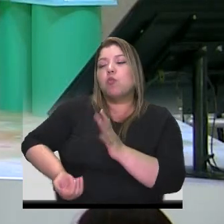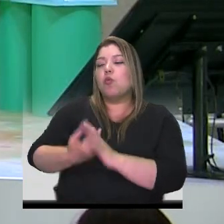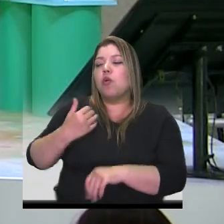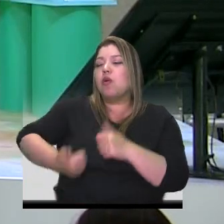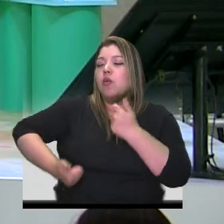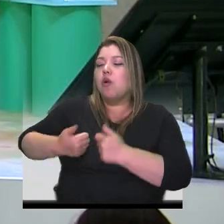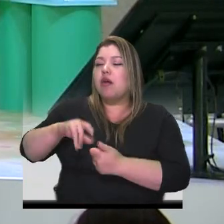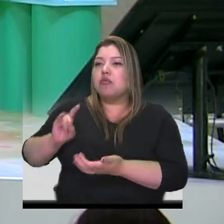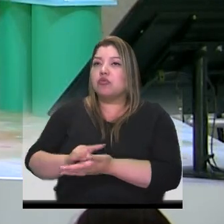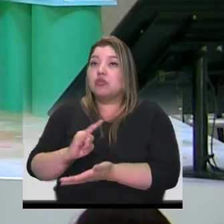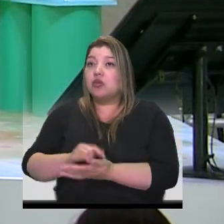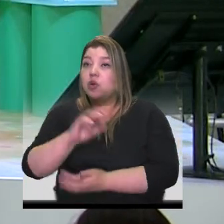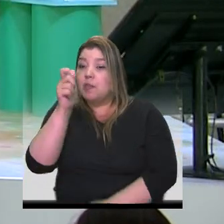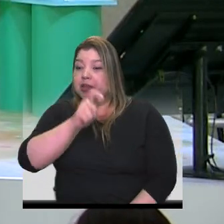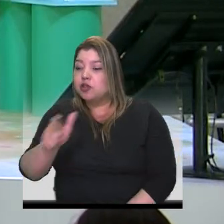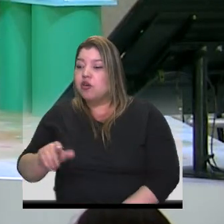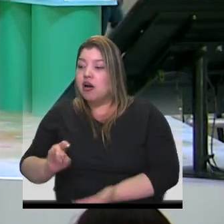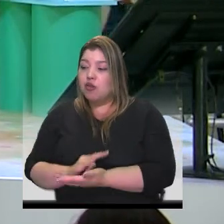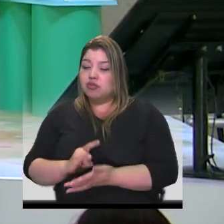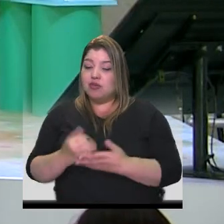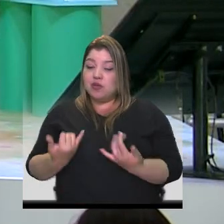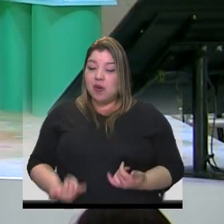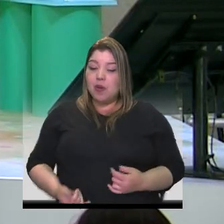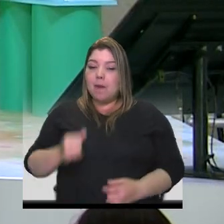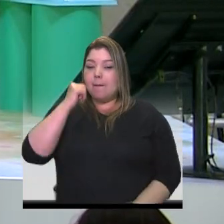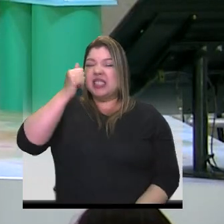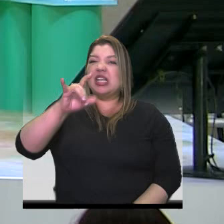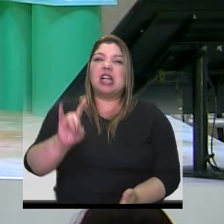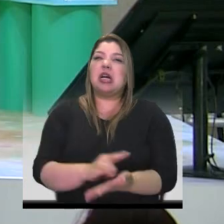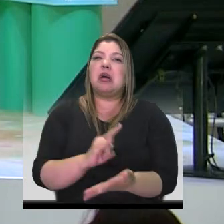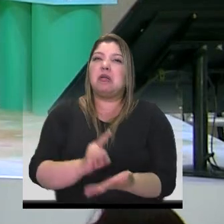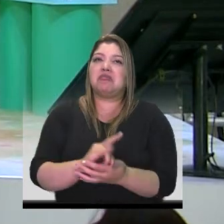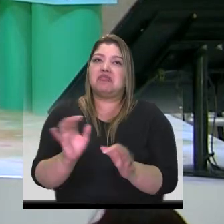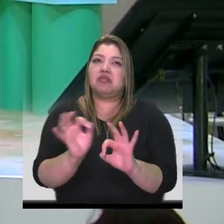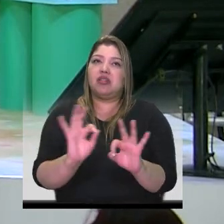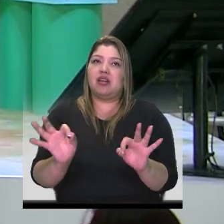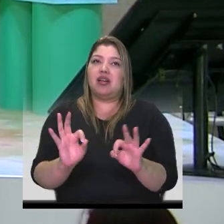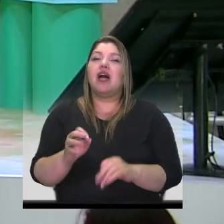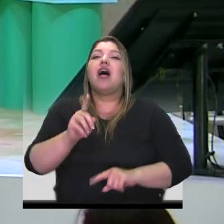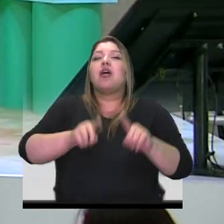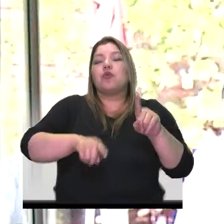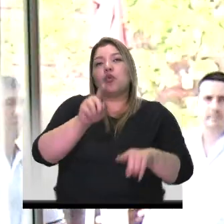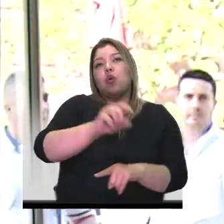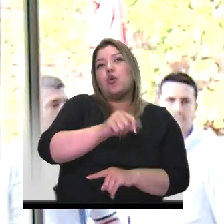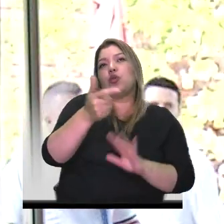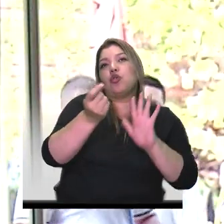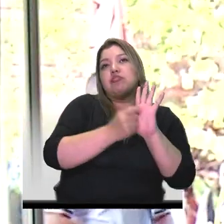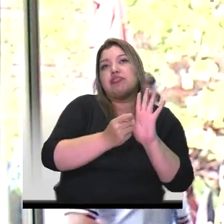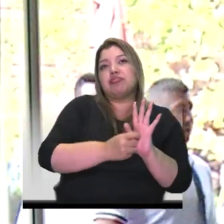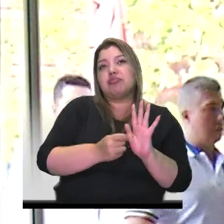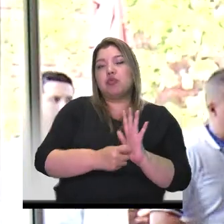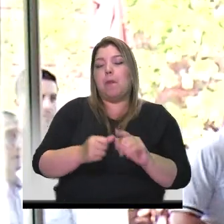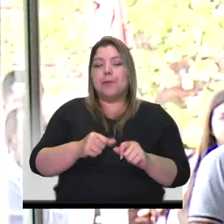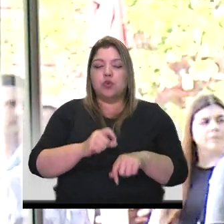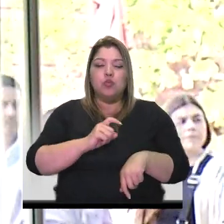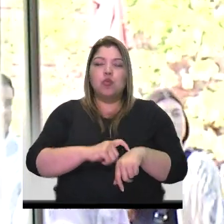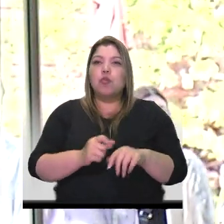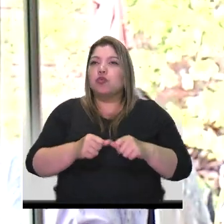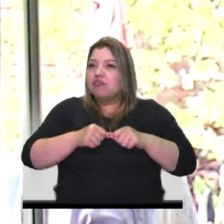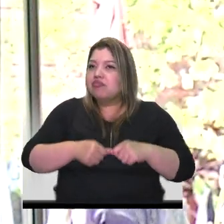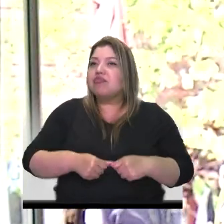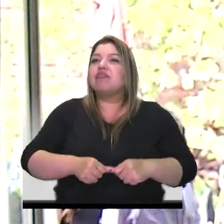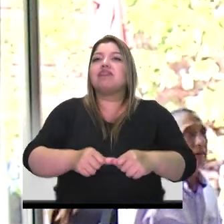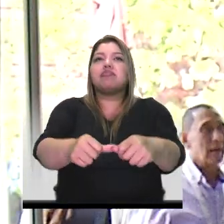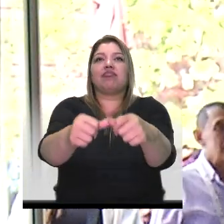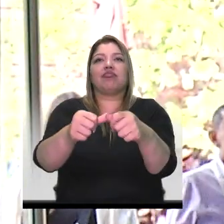que la gente está pensando hoy pero que ya no va a estar pensando mañana, sino que hay unos asuntos que son digamos como más permanentes y que también pueden hacer